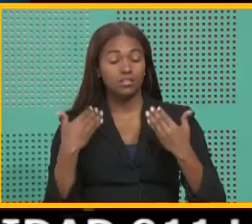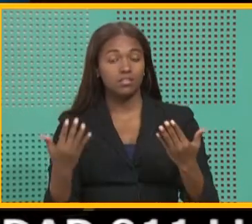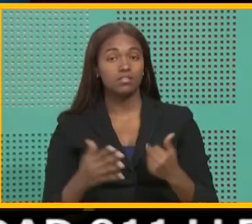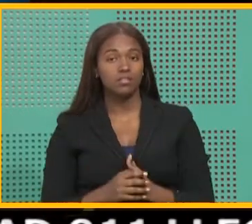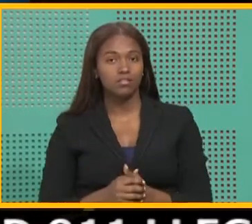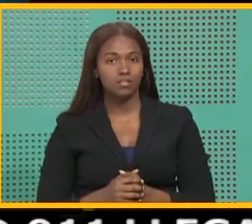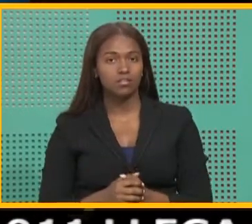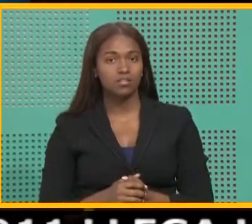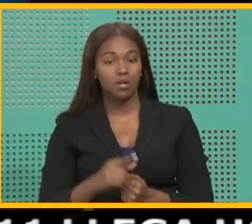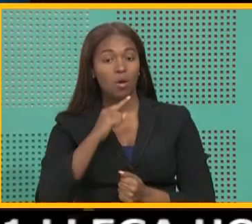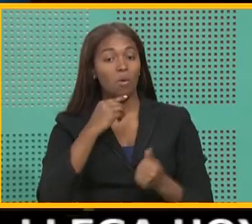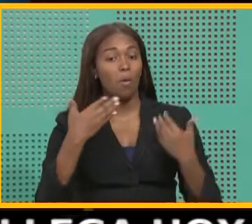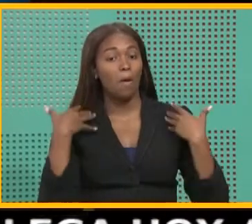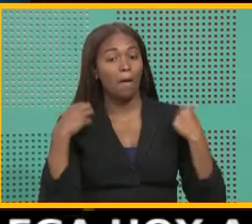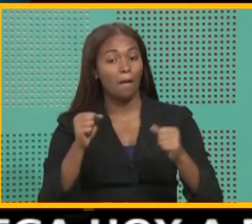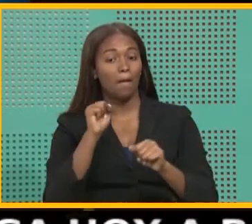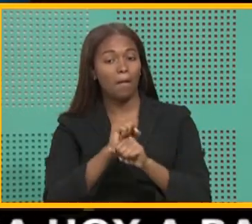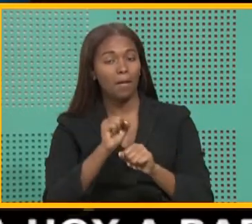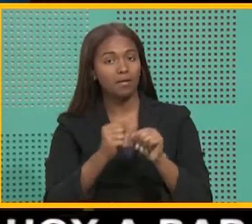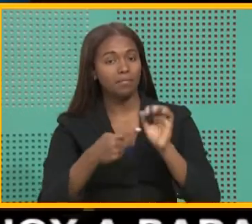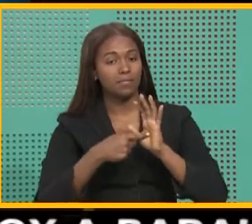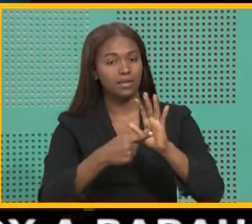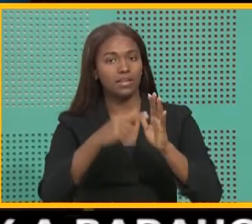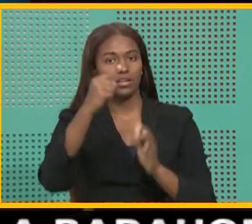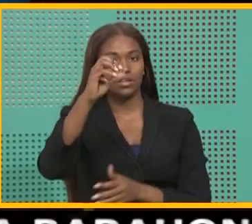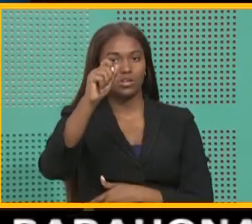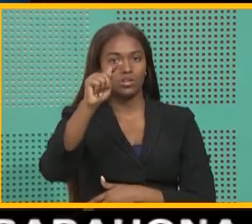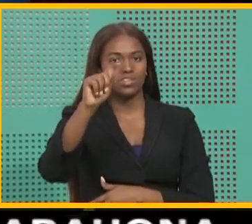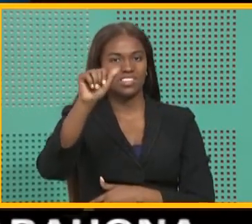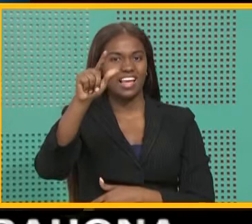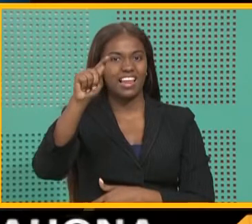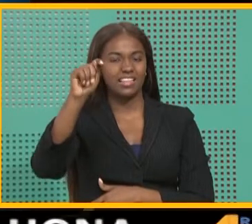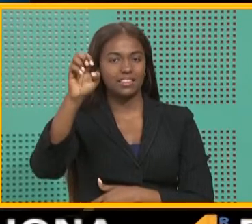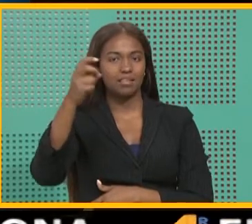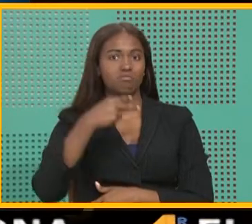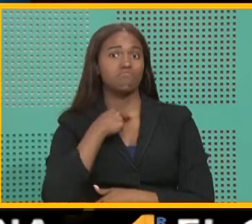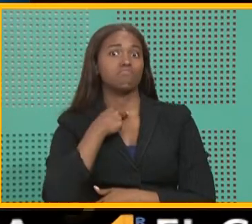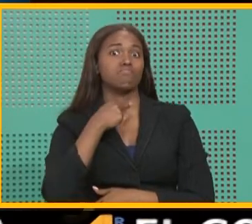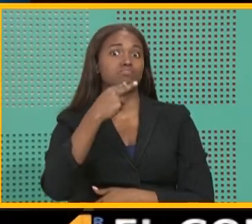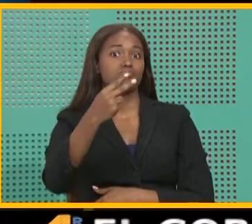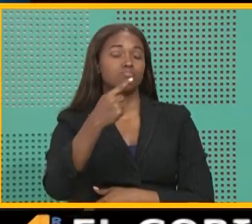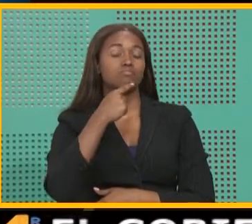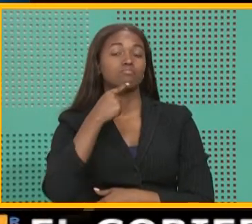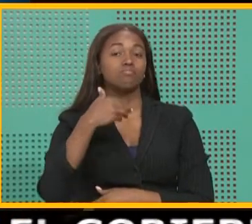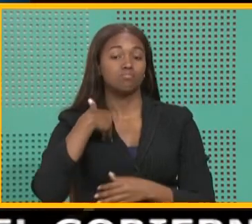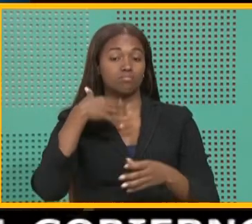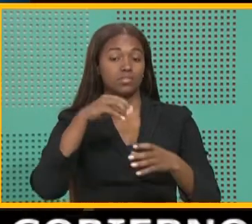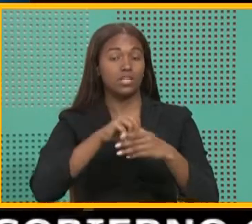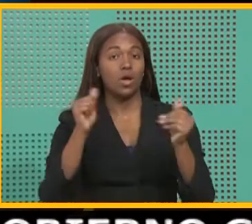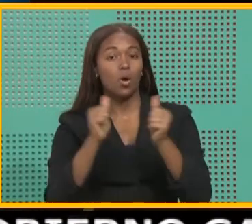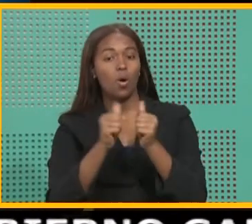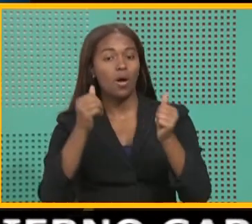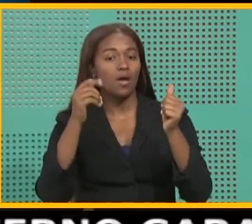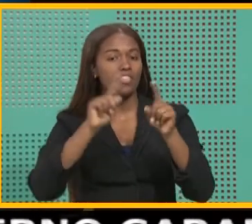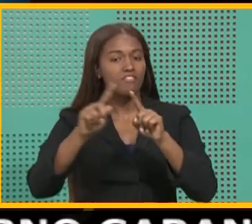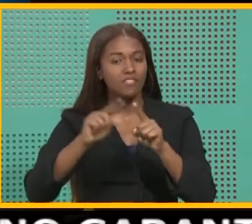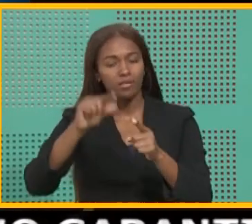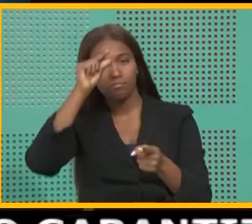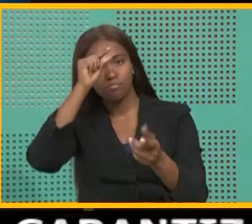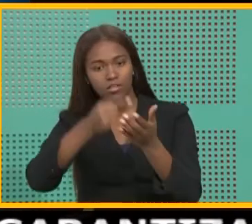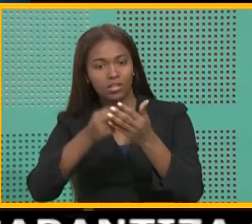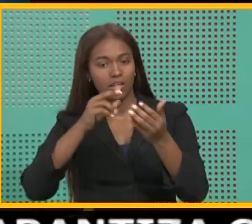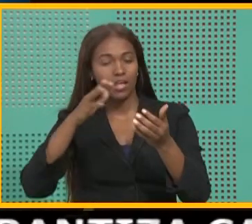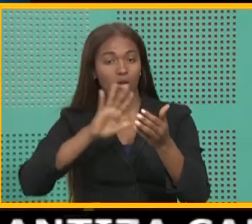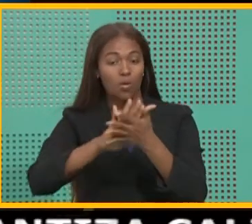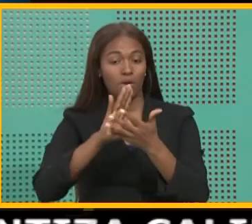un super talento que ha presentado en Got Talent, que es ópera, ballet, sí, que dirige Eric Guzmán con alumnos egresados de la Escuela Nacional de